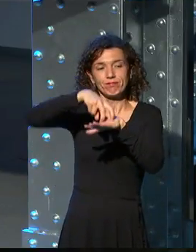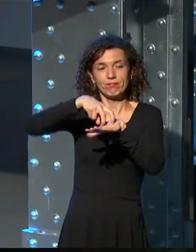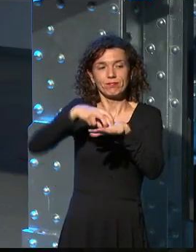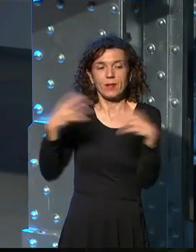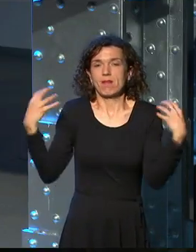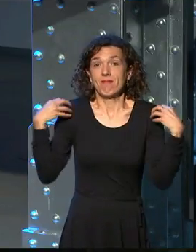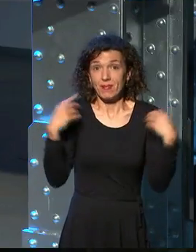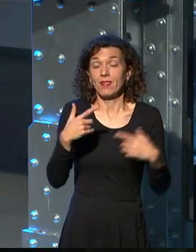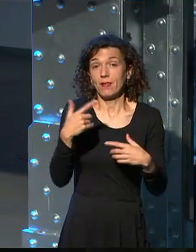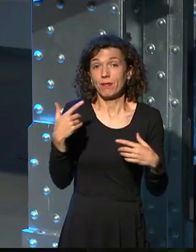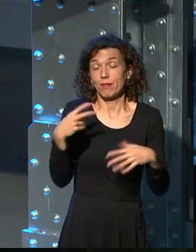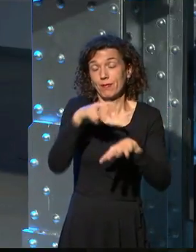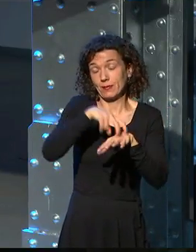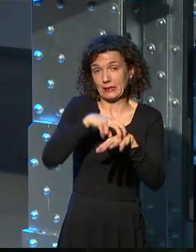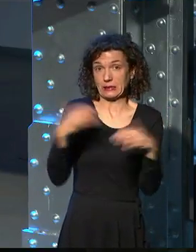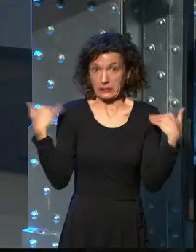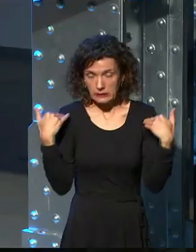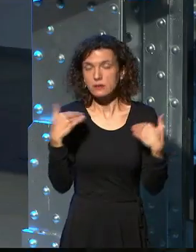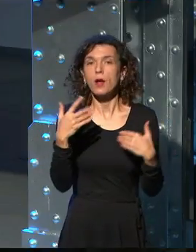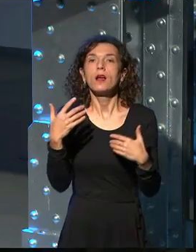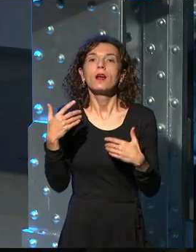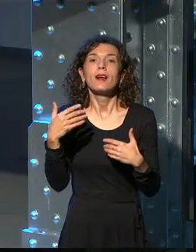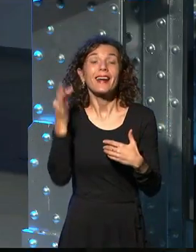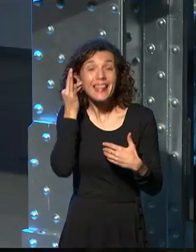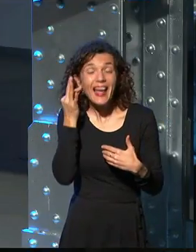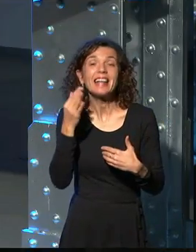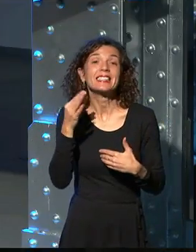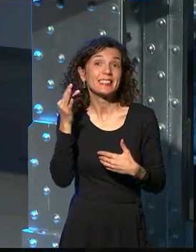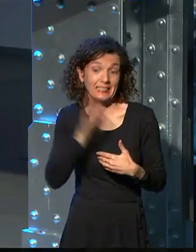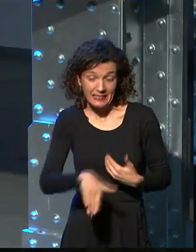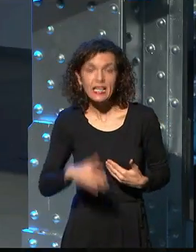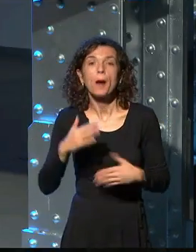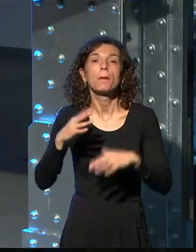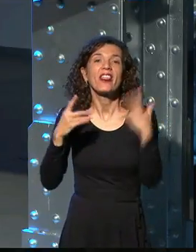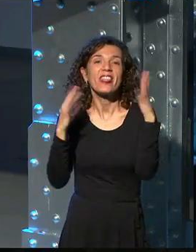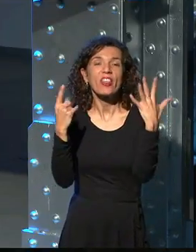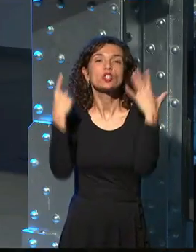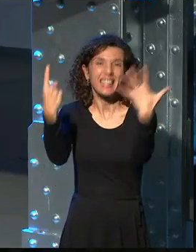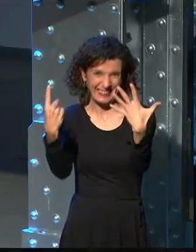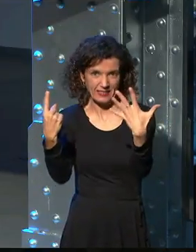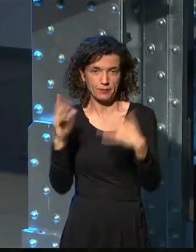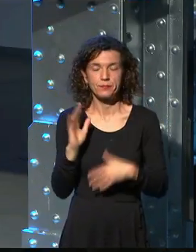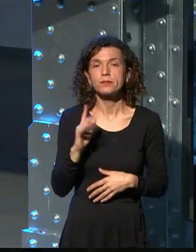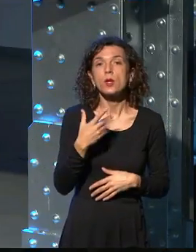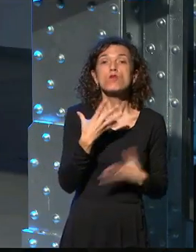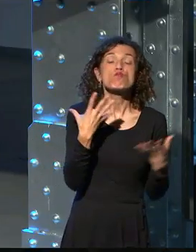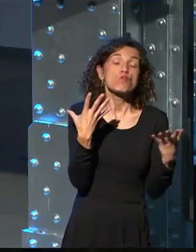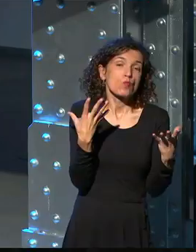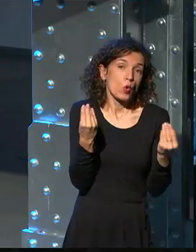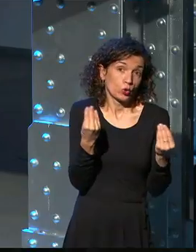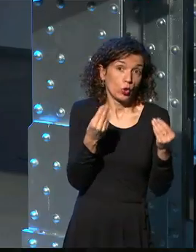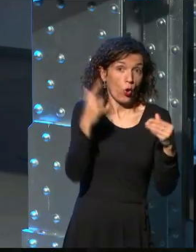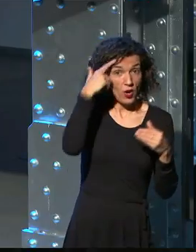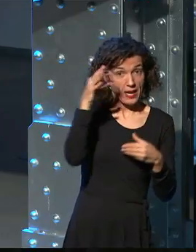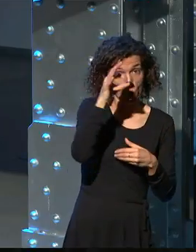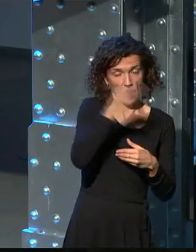están captando nuestra atención de manera preferente. Tanto neurocientíficos como magos